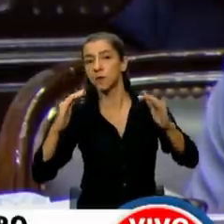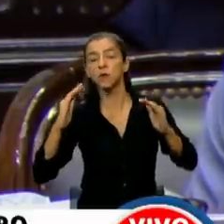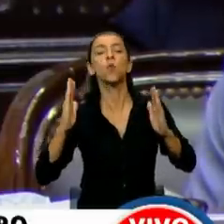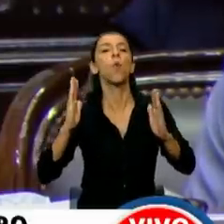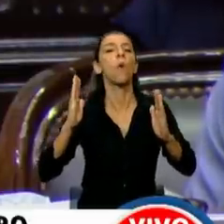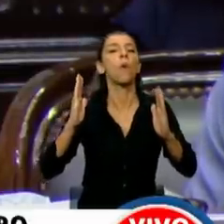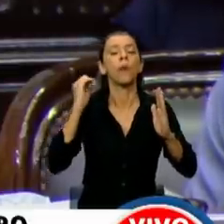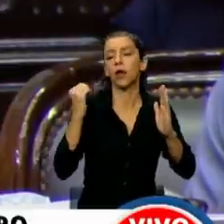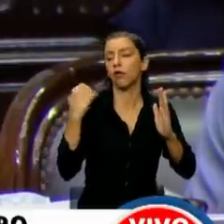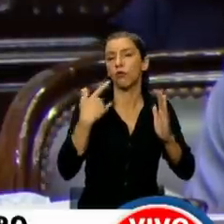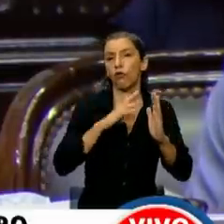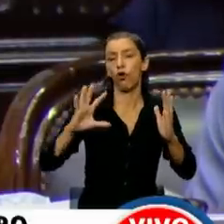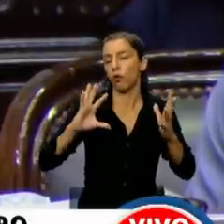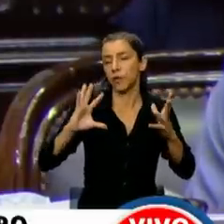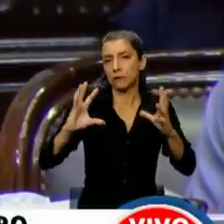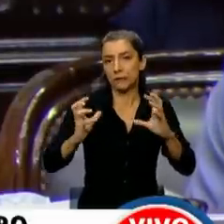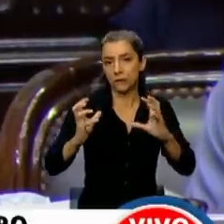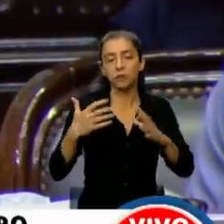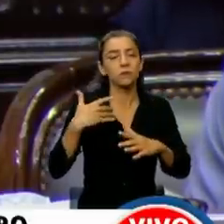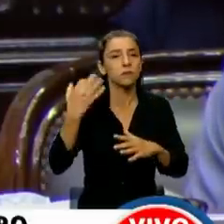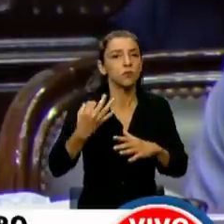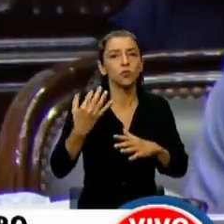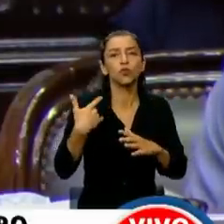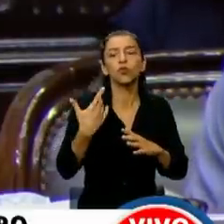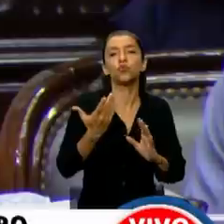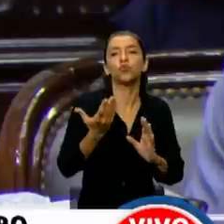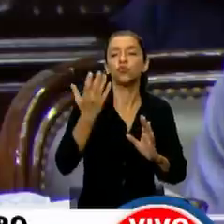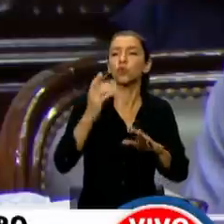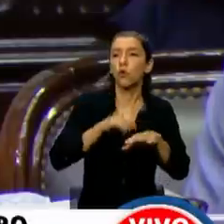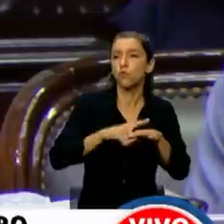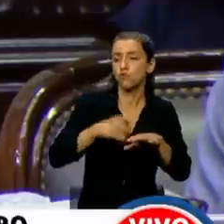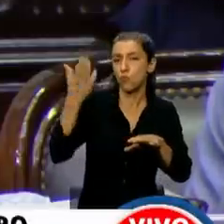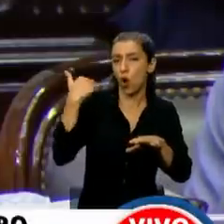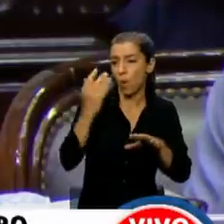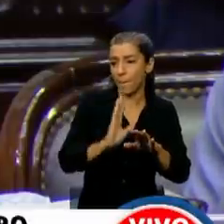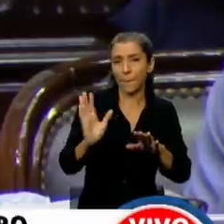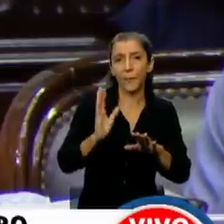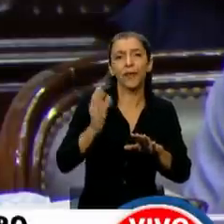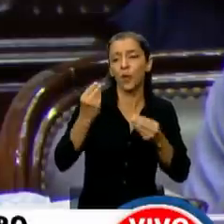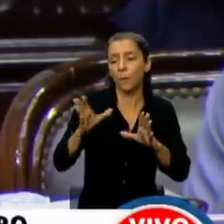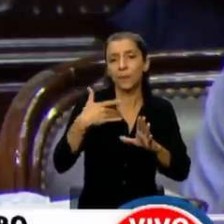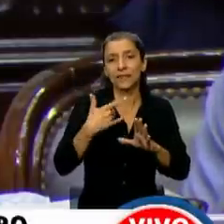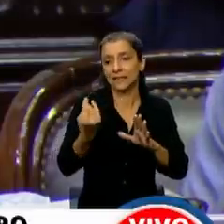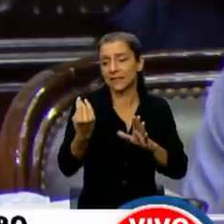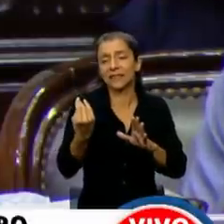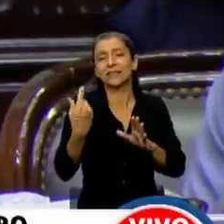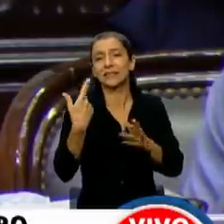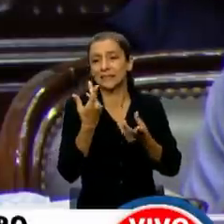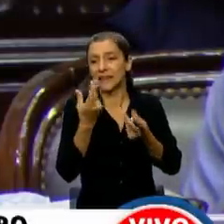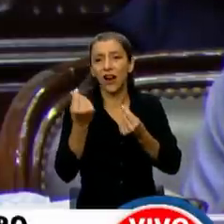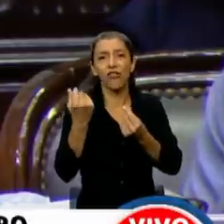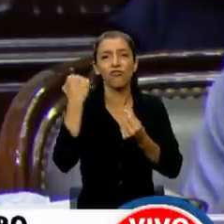efectivamente diseñada en tal sentido cómo fue la apertura de la cuenta capital la desregulación de la